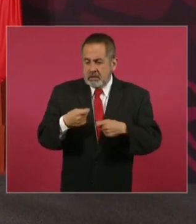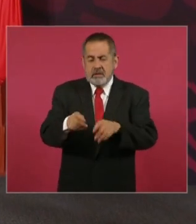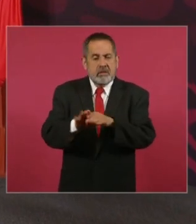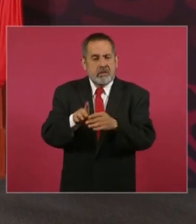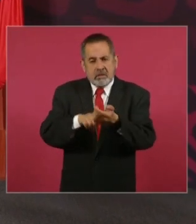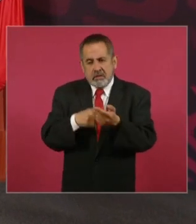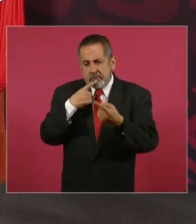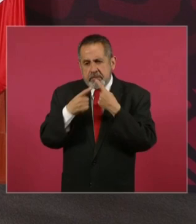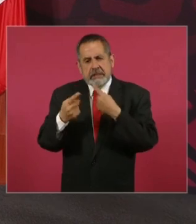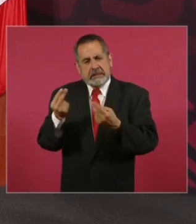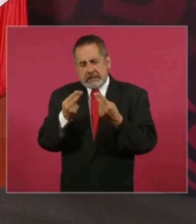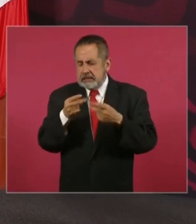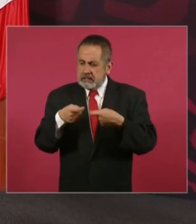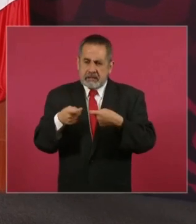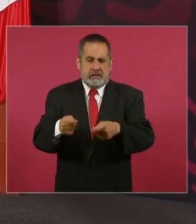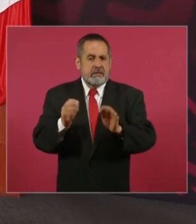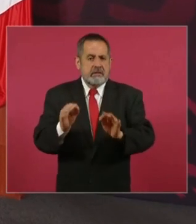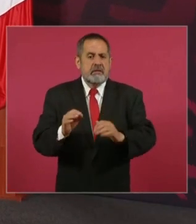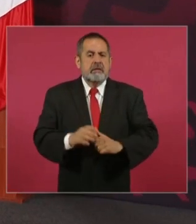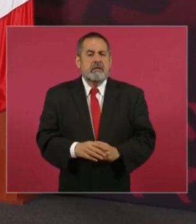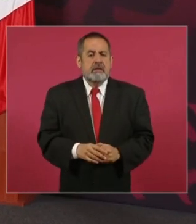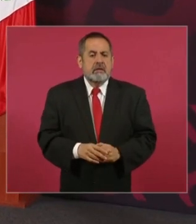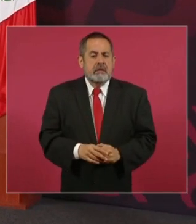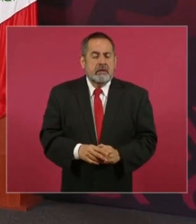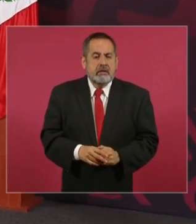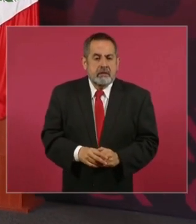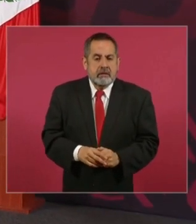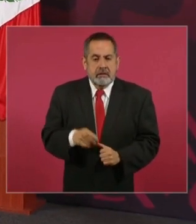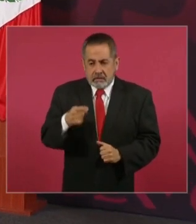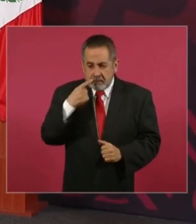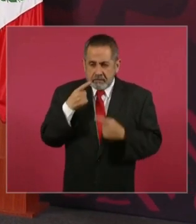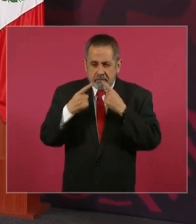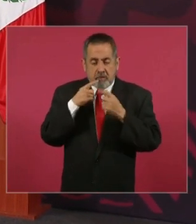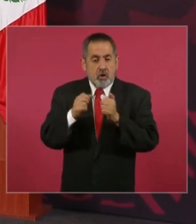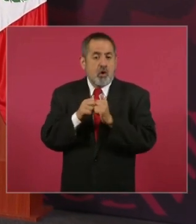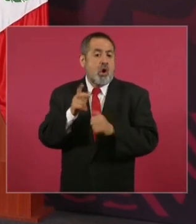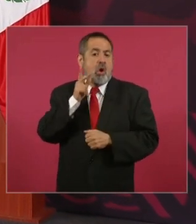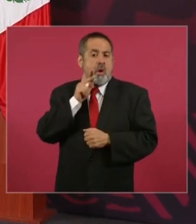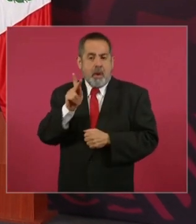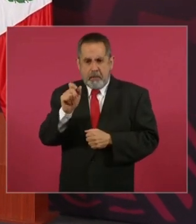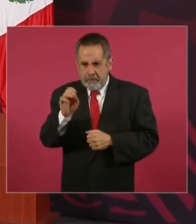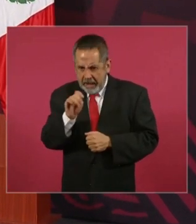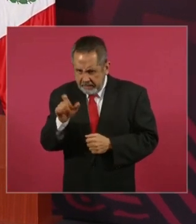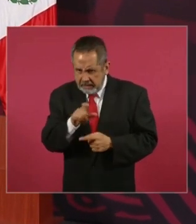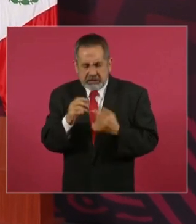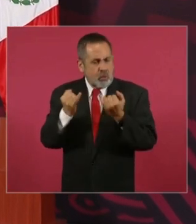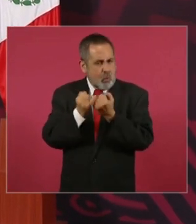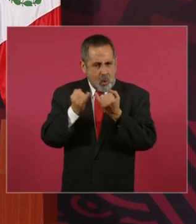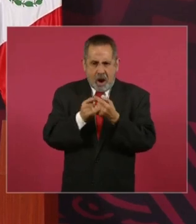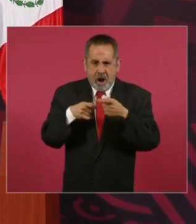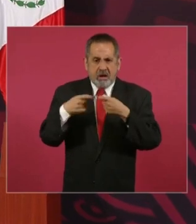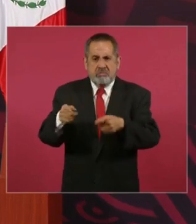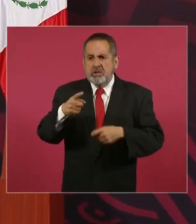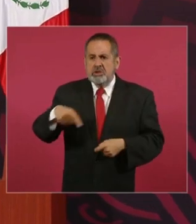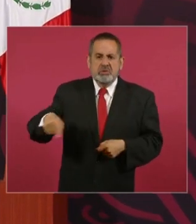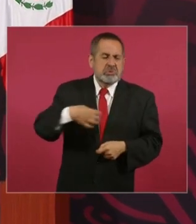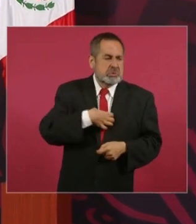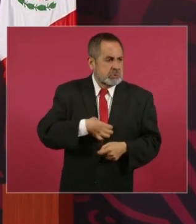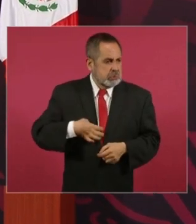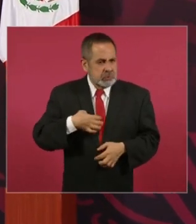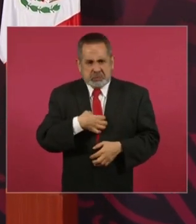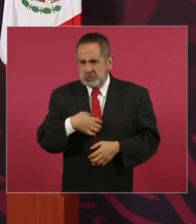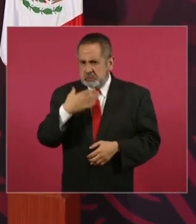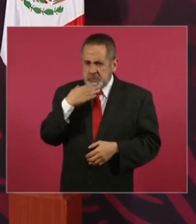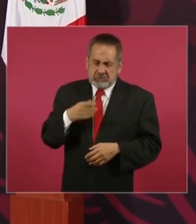condición o requisito. Esto lo estamos haciendo en Pemex y los trabajadores petroleros están muy